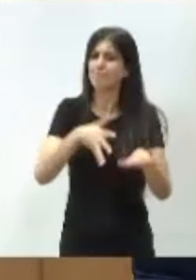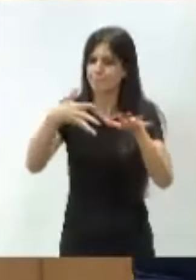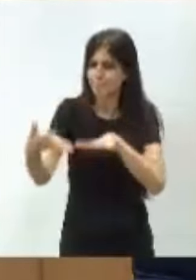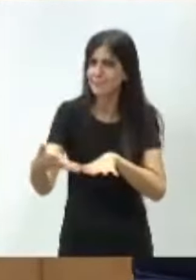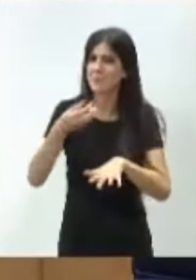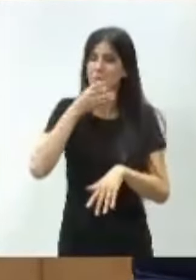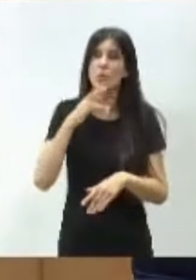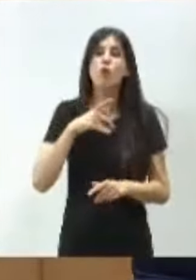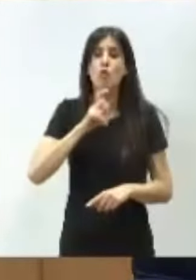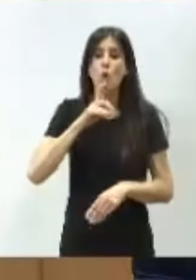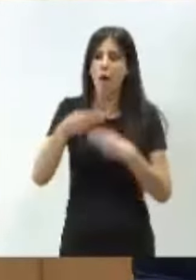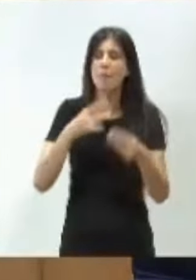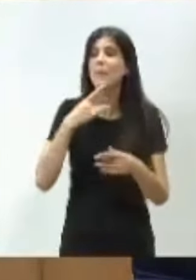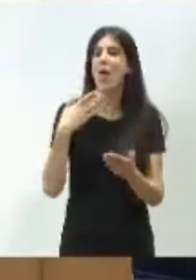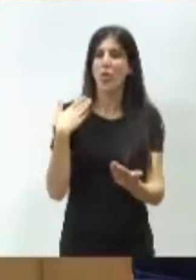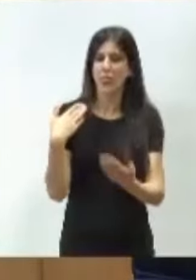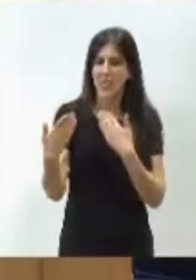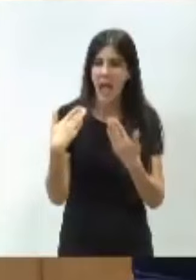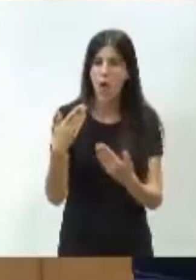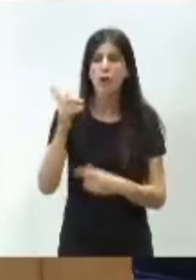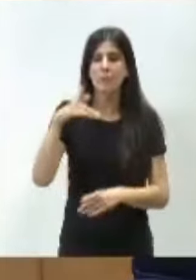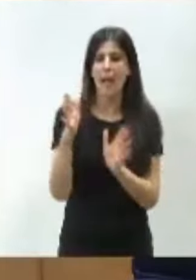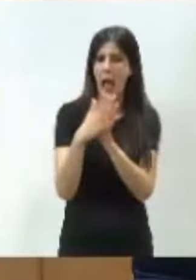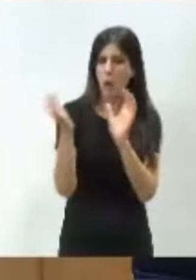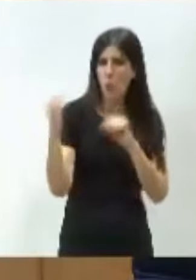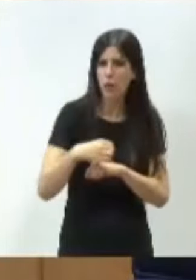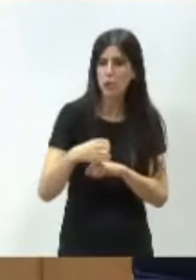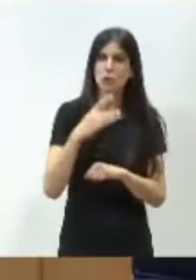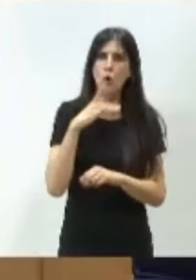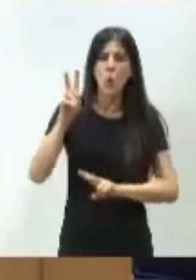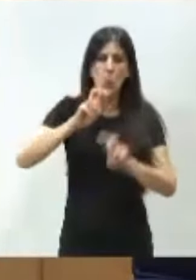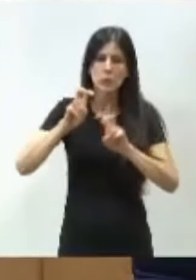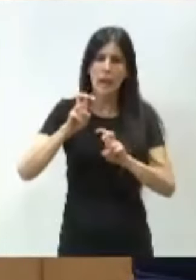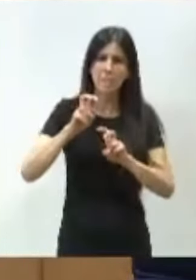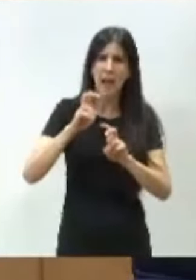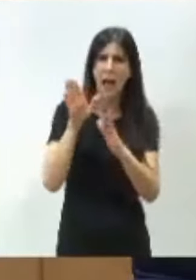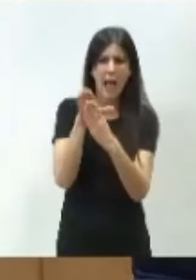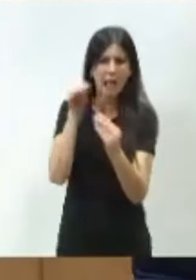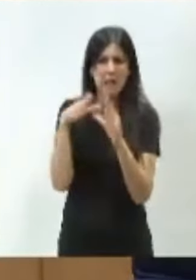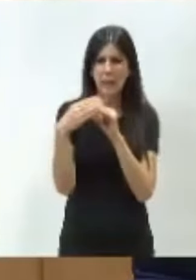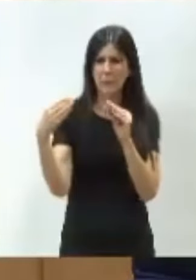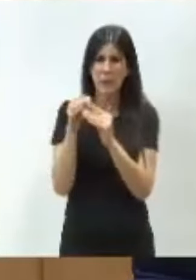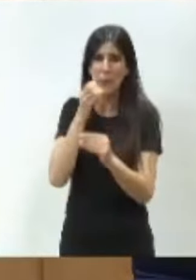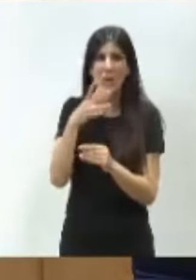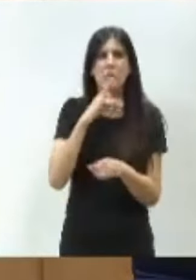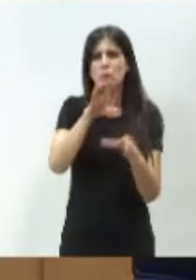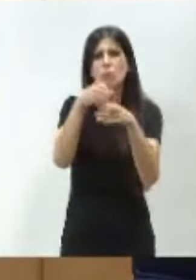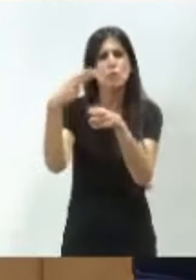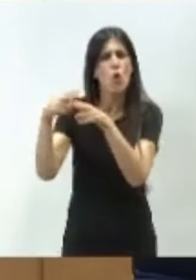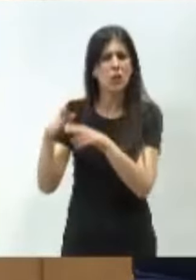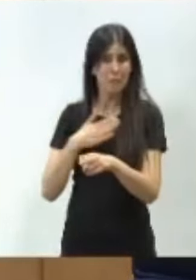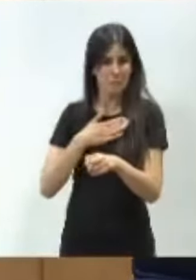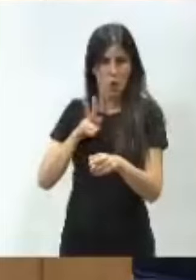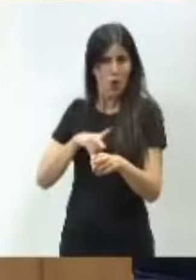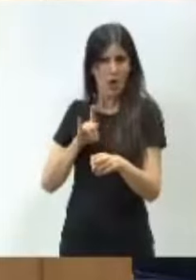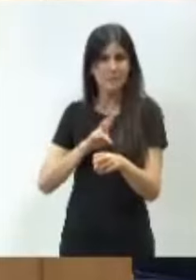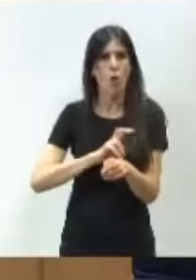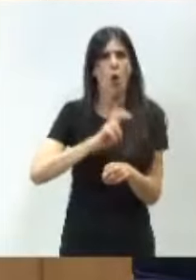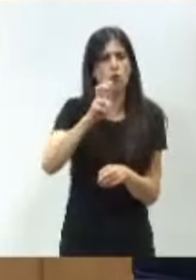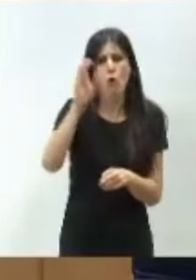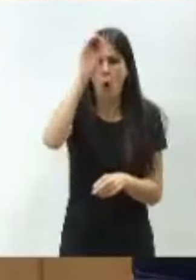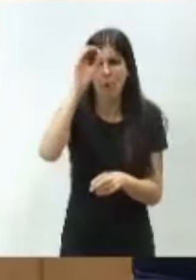con diálogo, con acuerdos, buscando puentes de entendimiento con grupos parlamentarios que no son el nuestro, pero donde podemos encontrar un